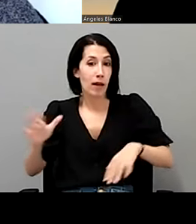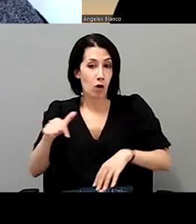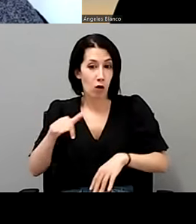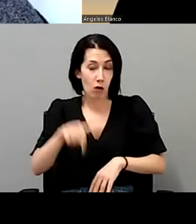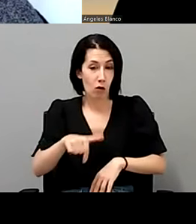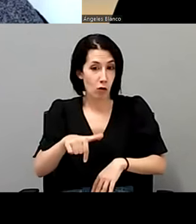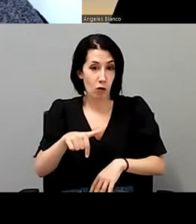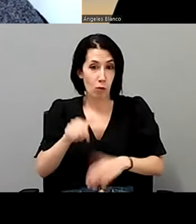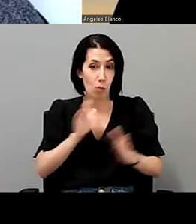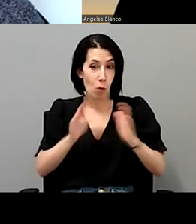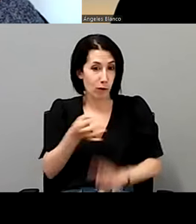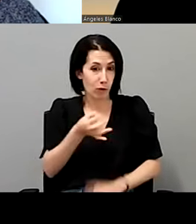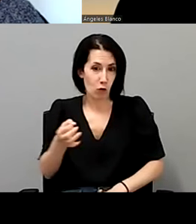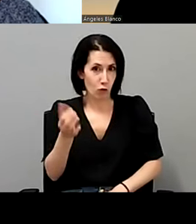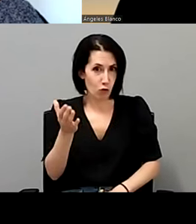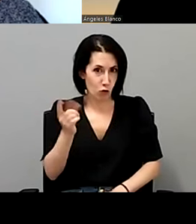lugar.